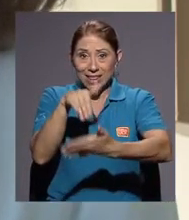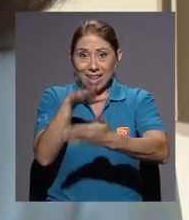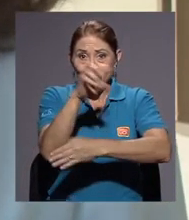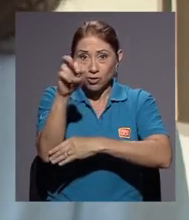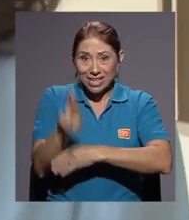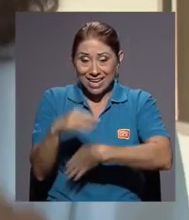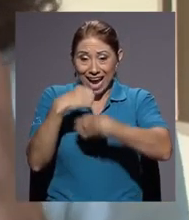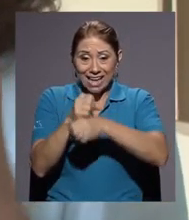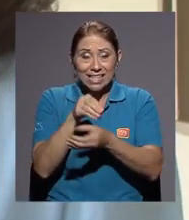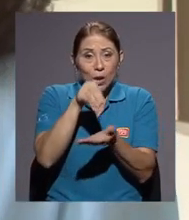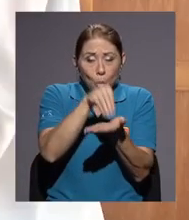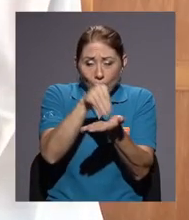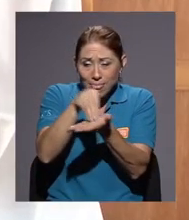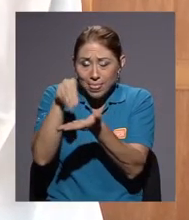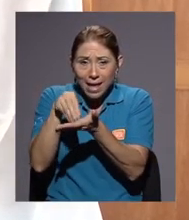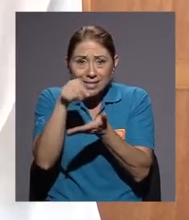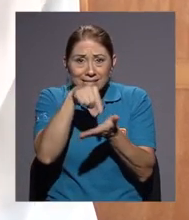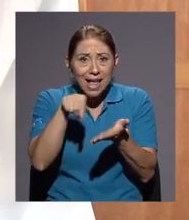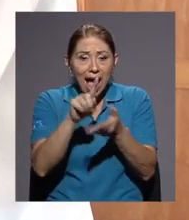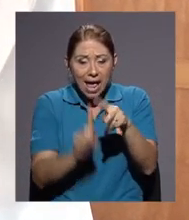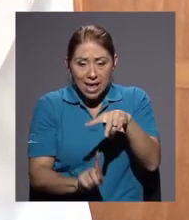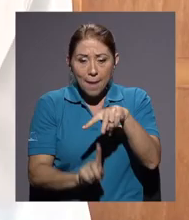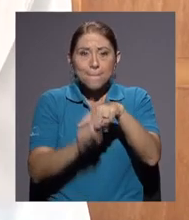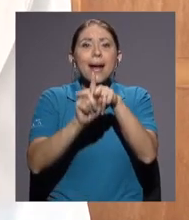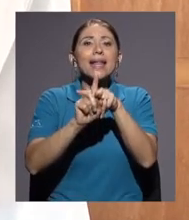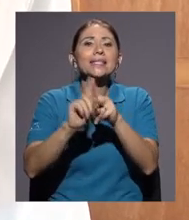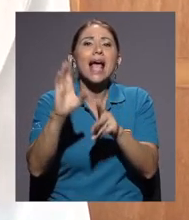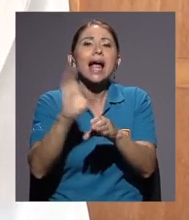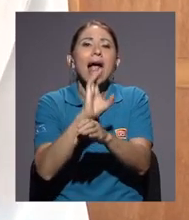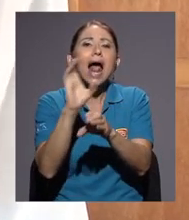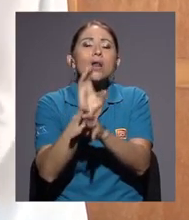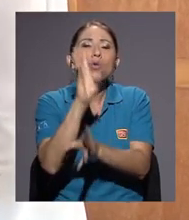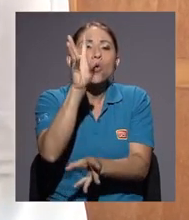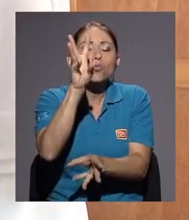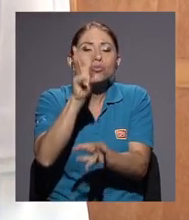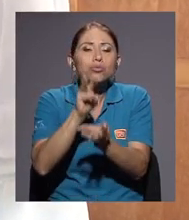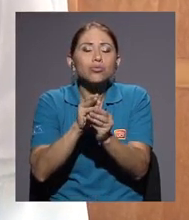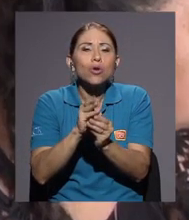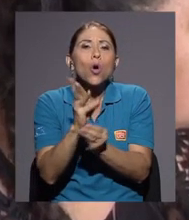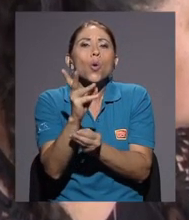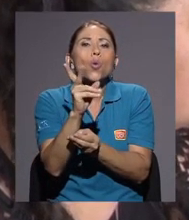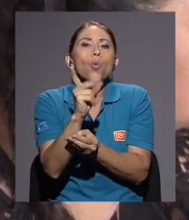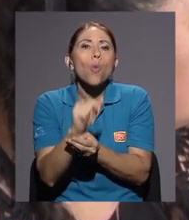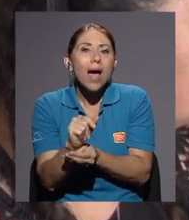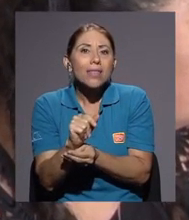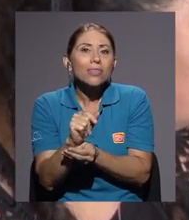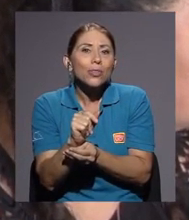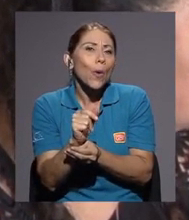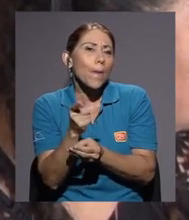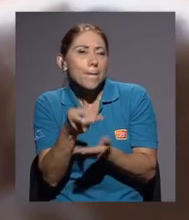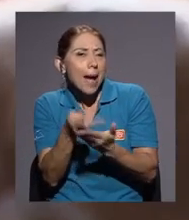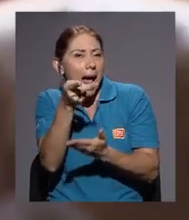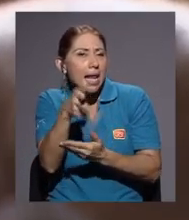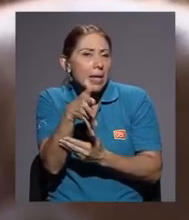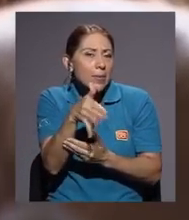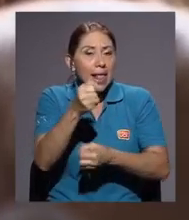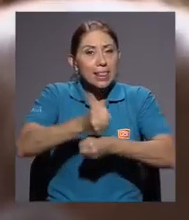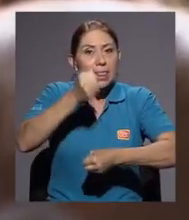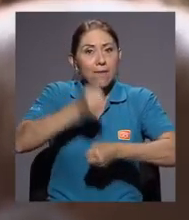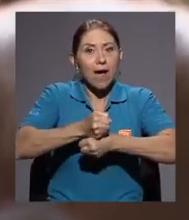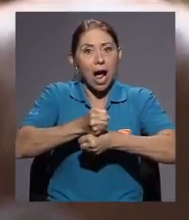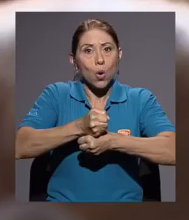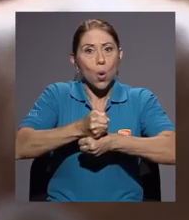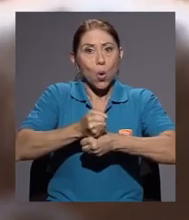Rica el cálculo de lo que el trabajo doméstico no remunerado y que realizamos